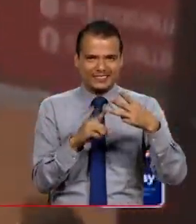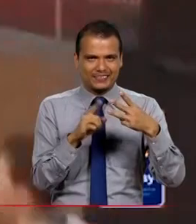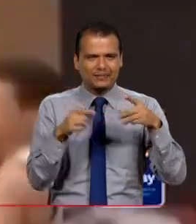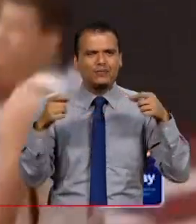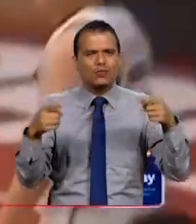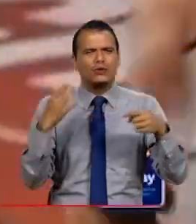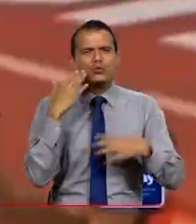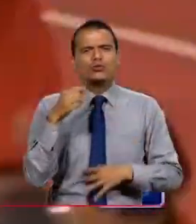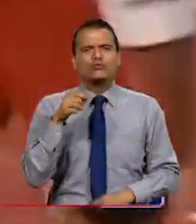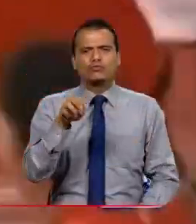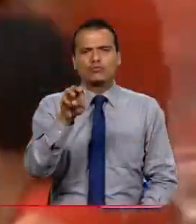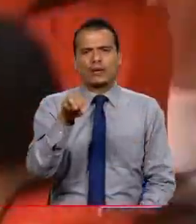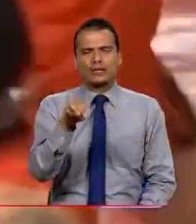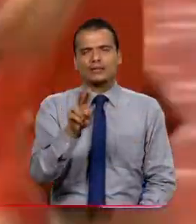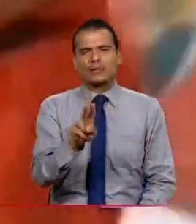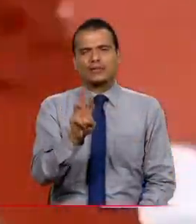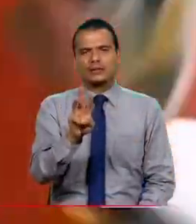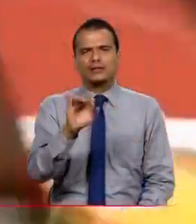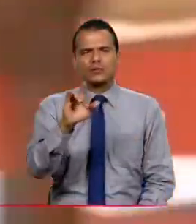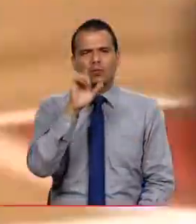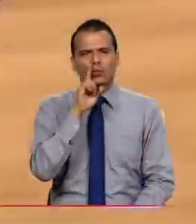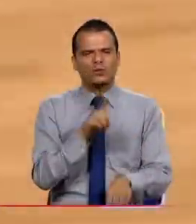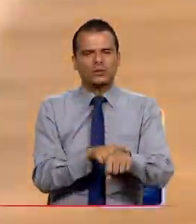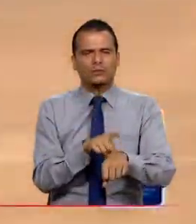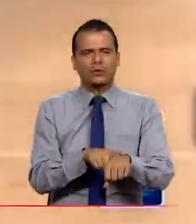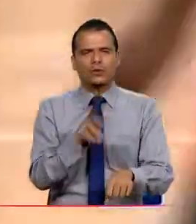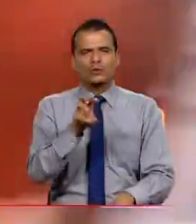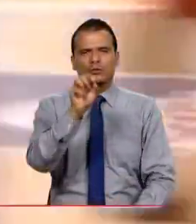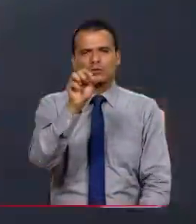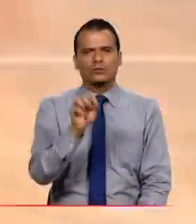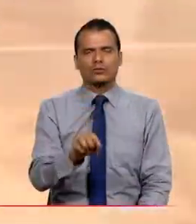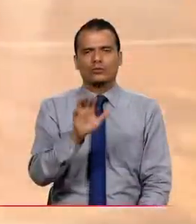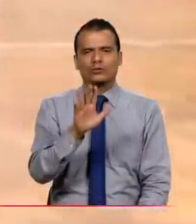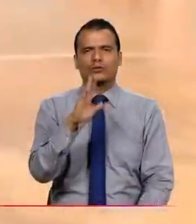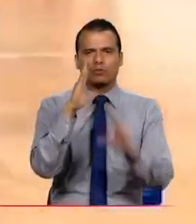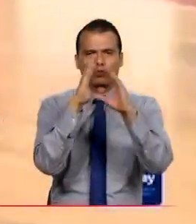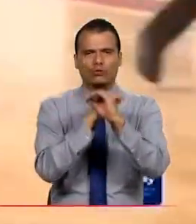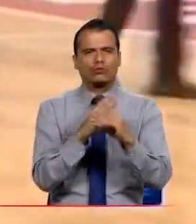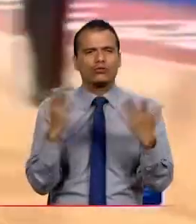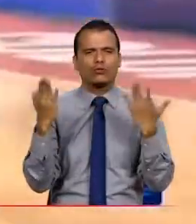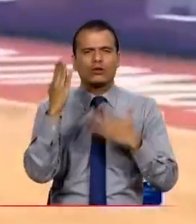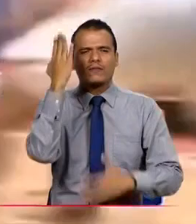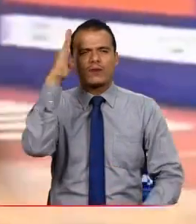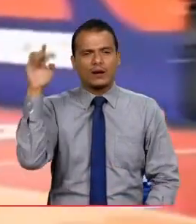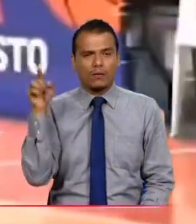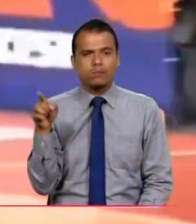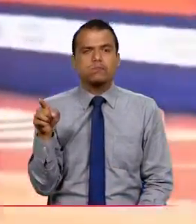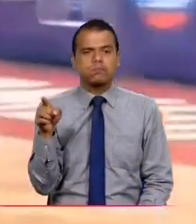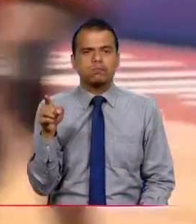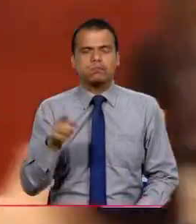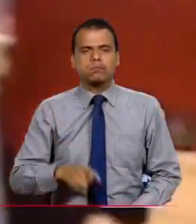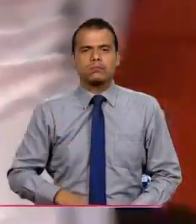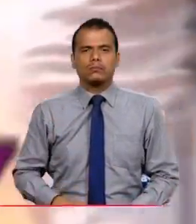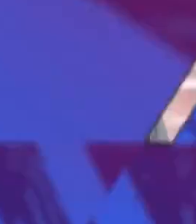el próximo martes 23 de Julio a las 88:05 de la noche en la capital del